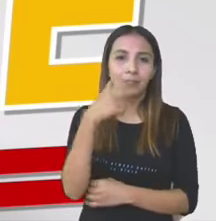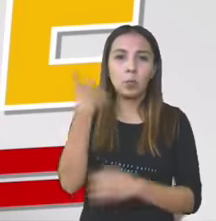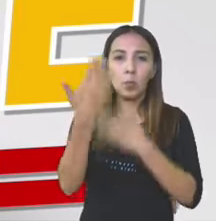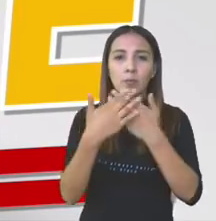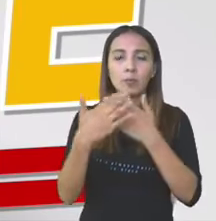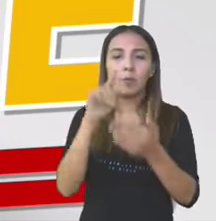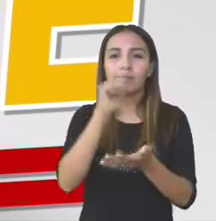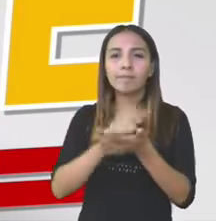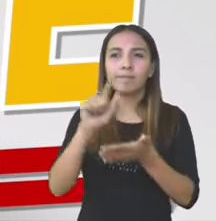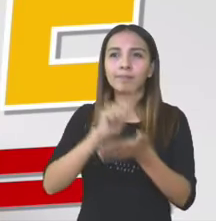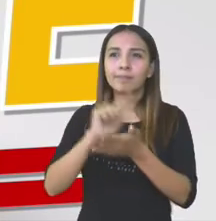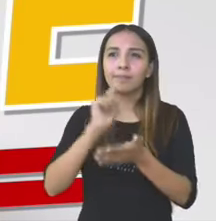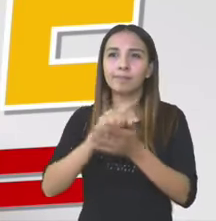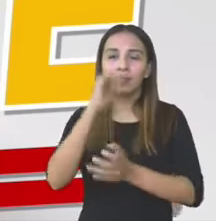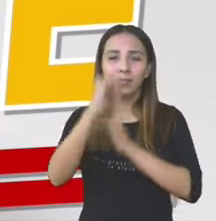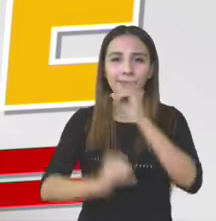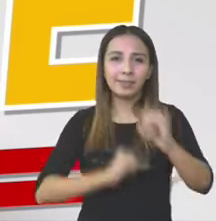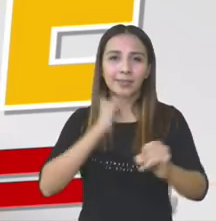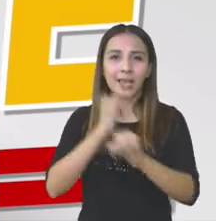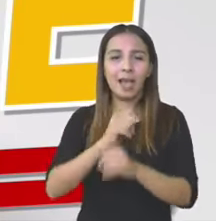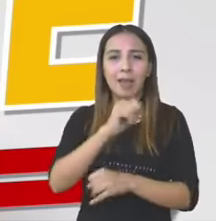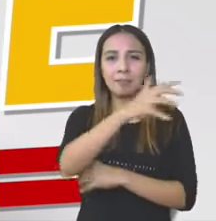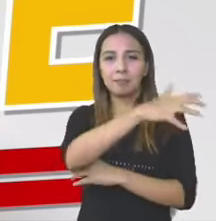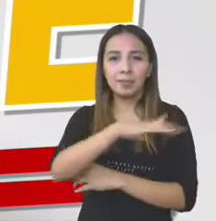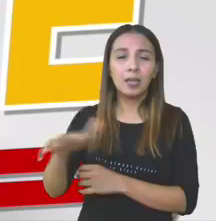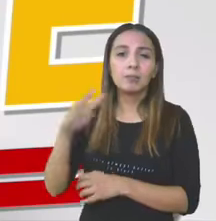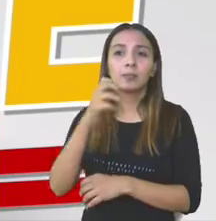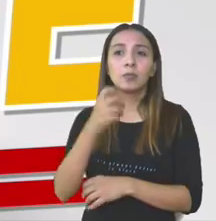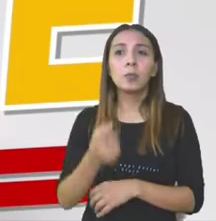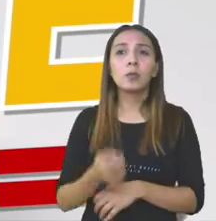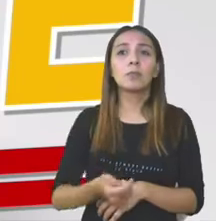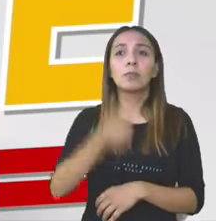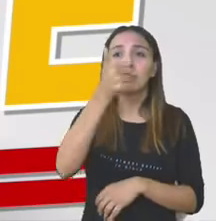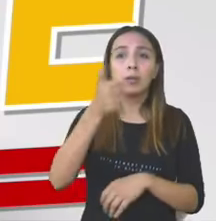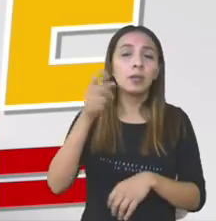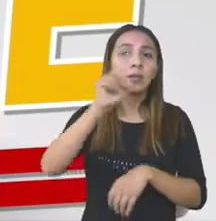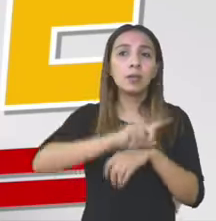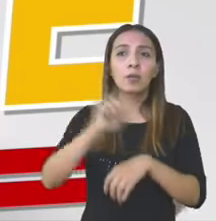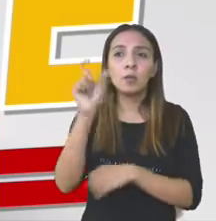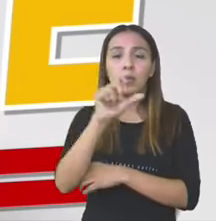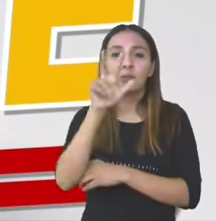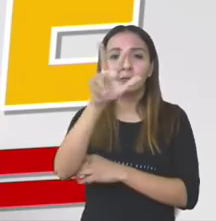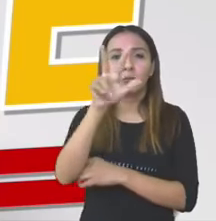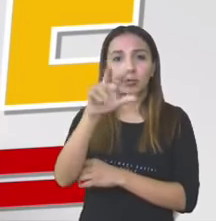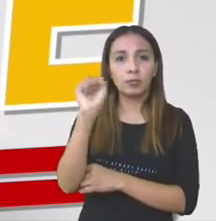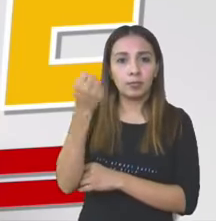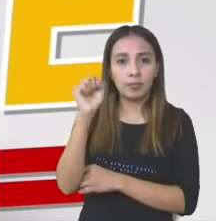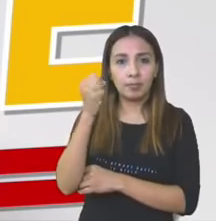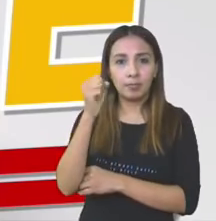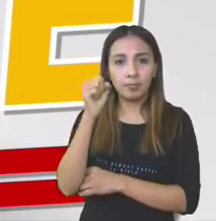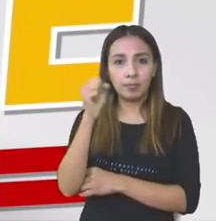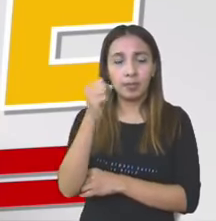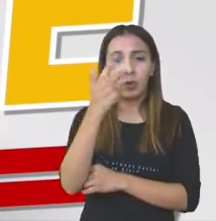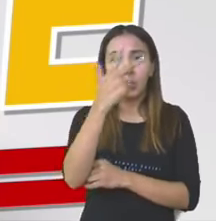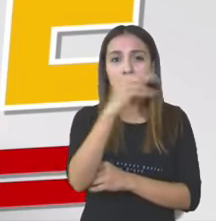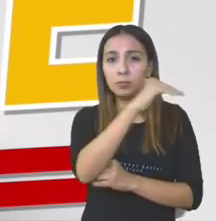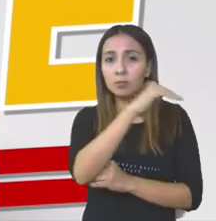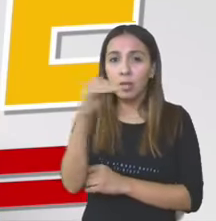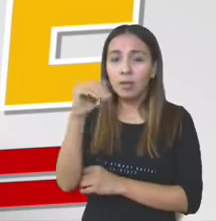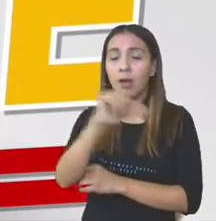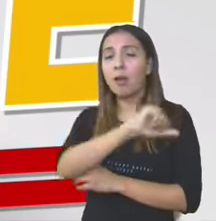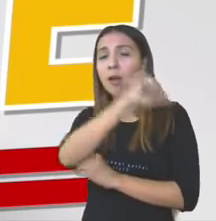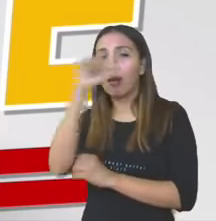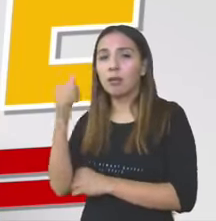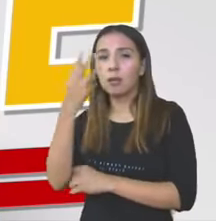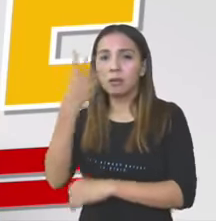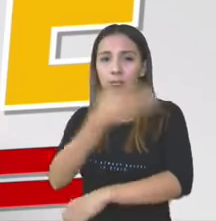limpieza internacional costera, segunda limpieza submarina. El día 1 será el 18 de septiembre de las 8:30 a las 3 de la tarde,